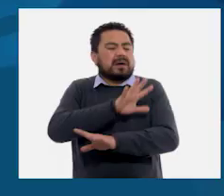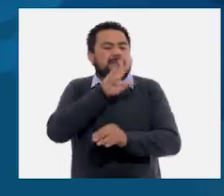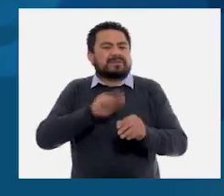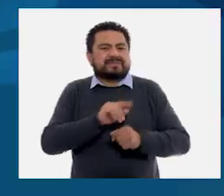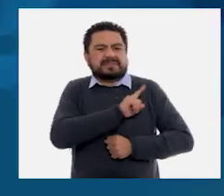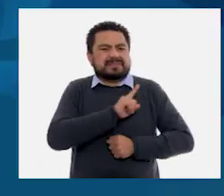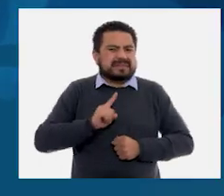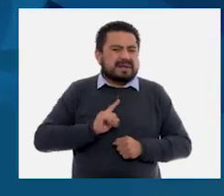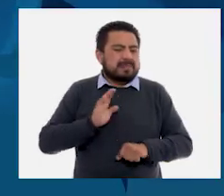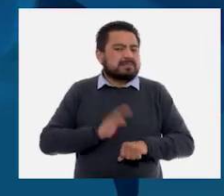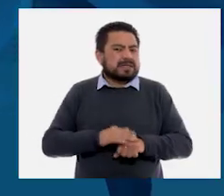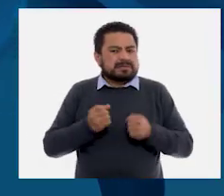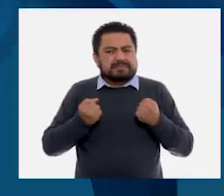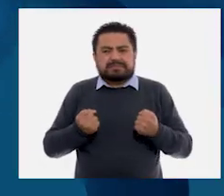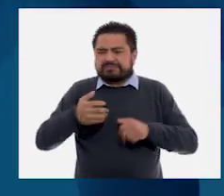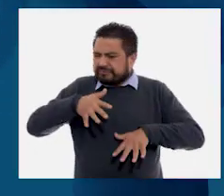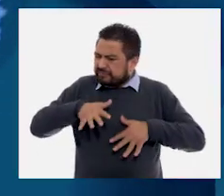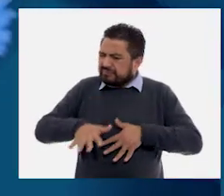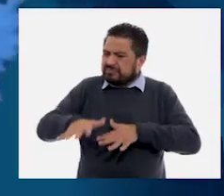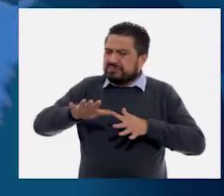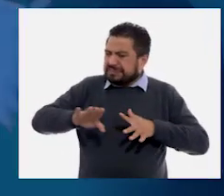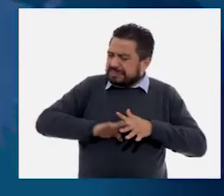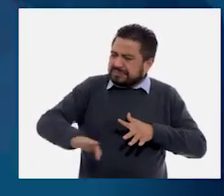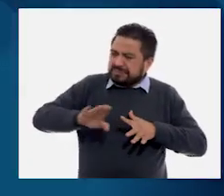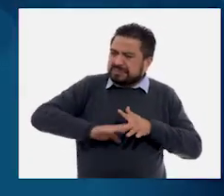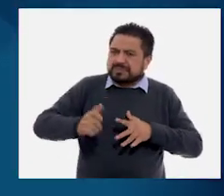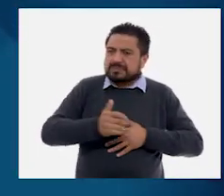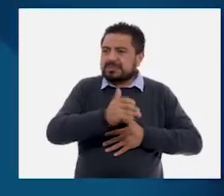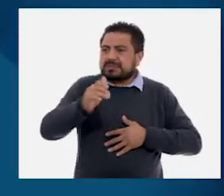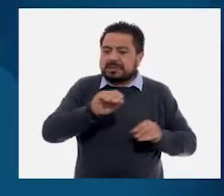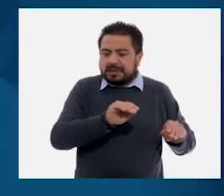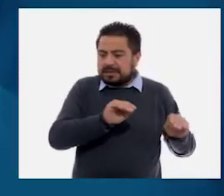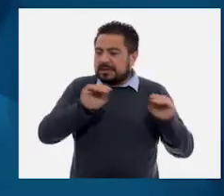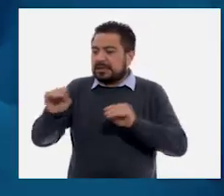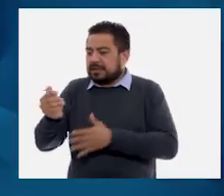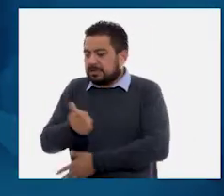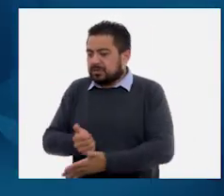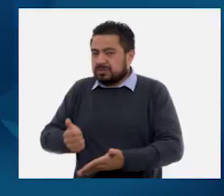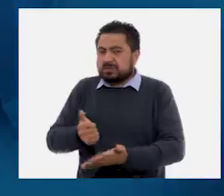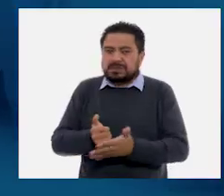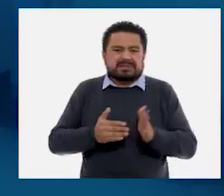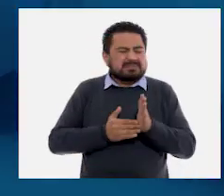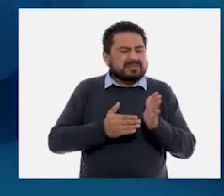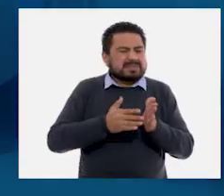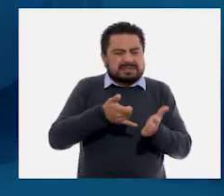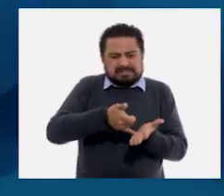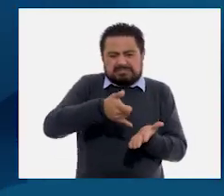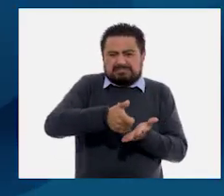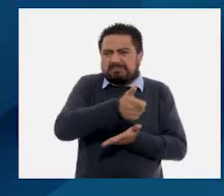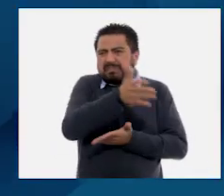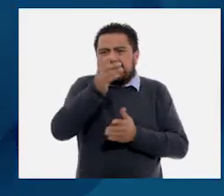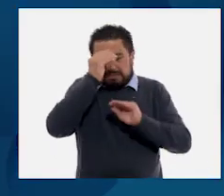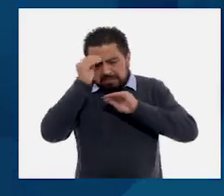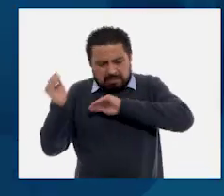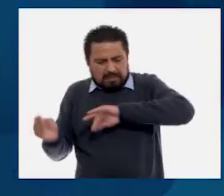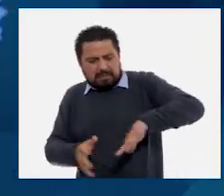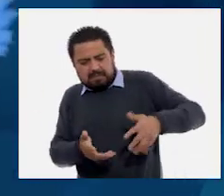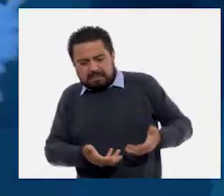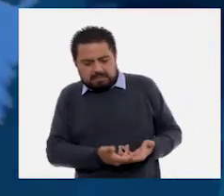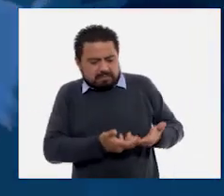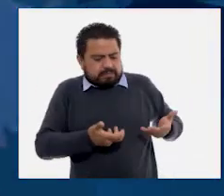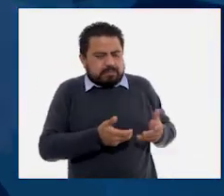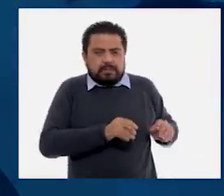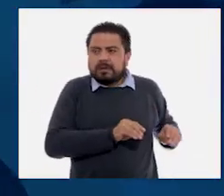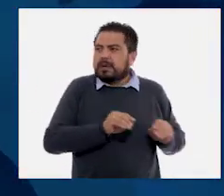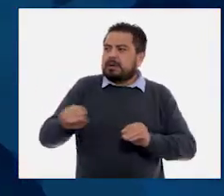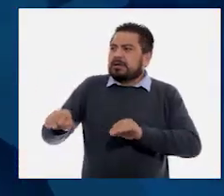los intensísimos movimientos migratorios del campo a las ciudades. Miles de campesinos empezaron a abandonar sus tierras para